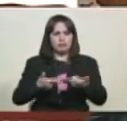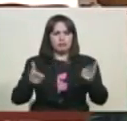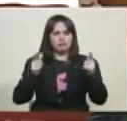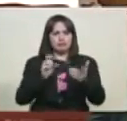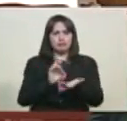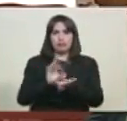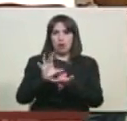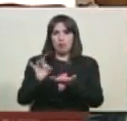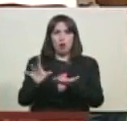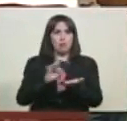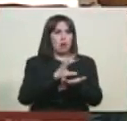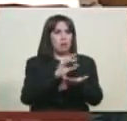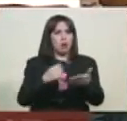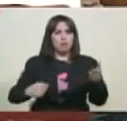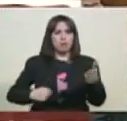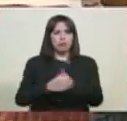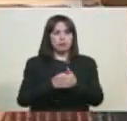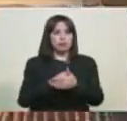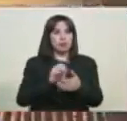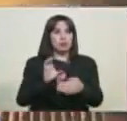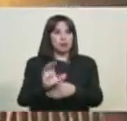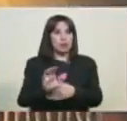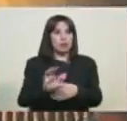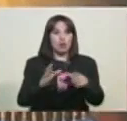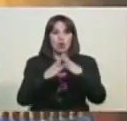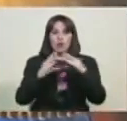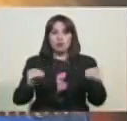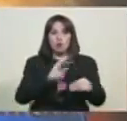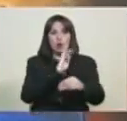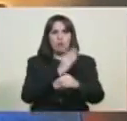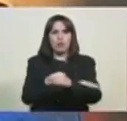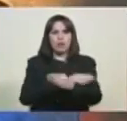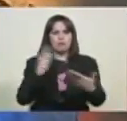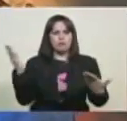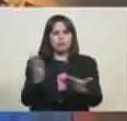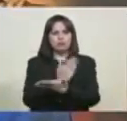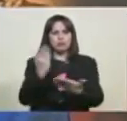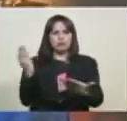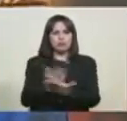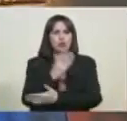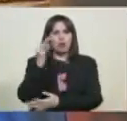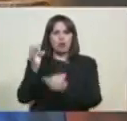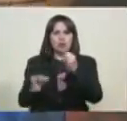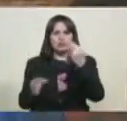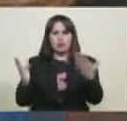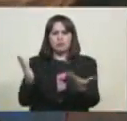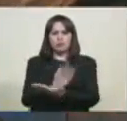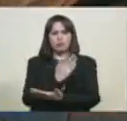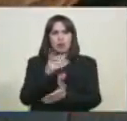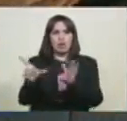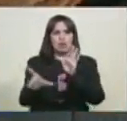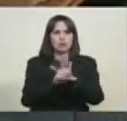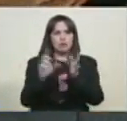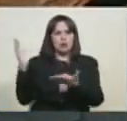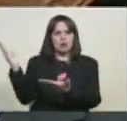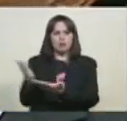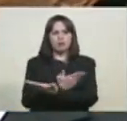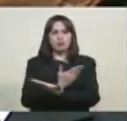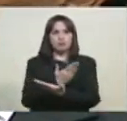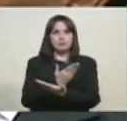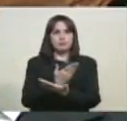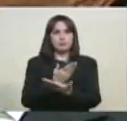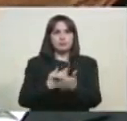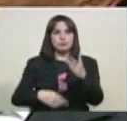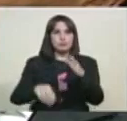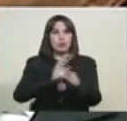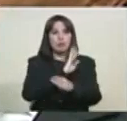salón se destituyeron todos los poderes: el poder judicial, el poder legislativo,